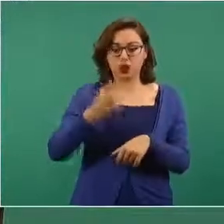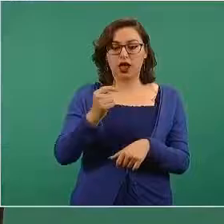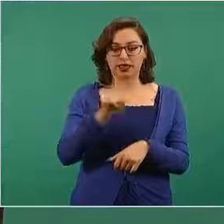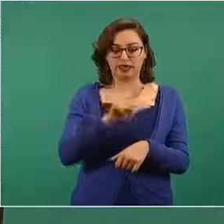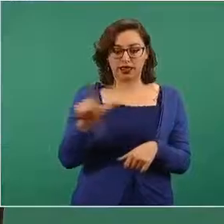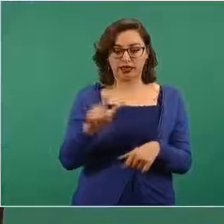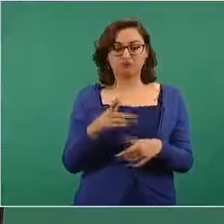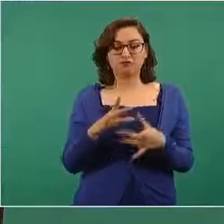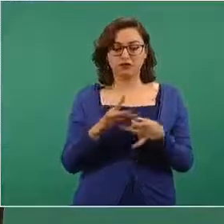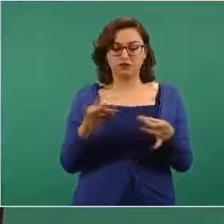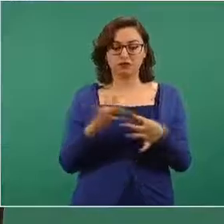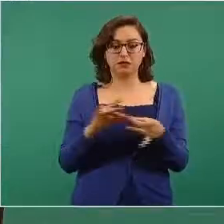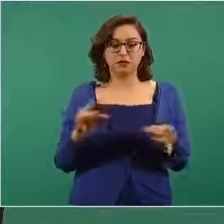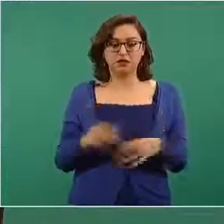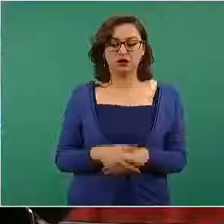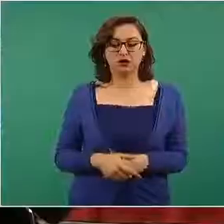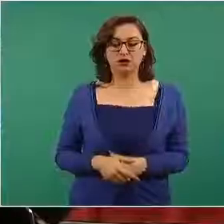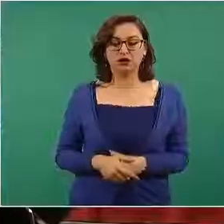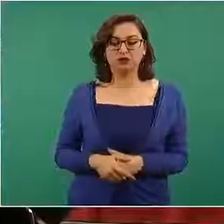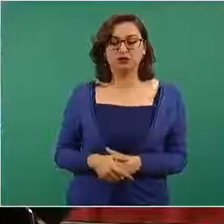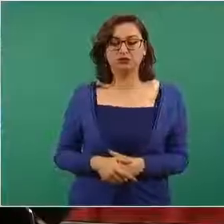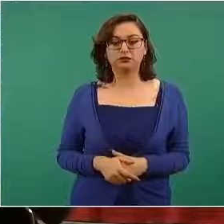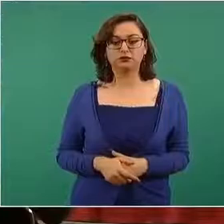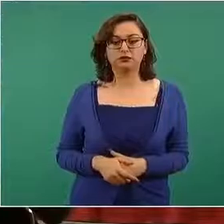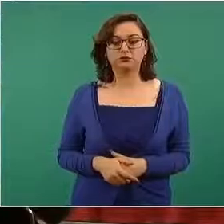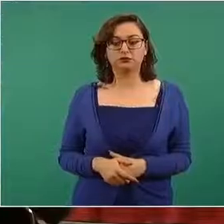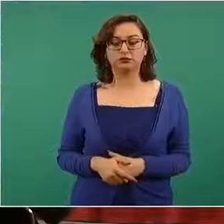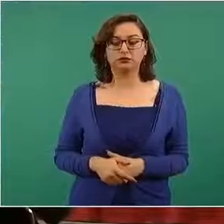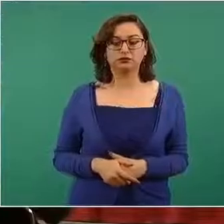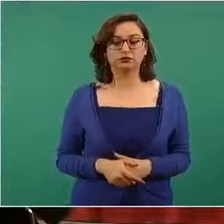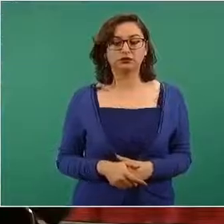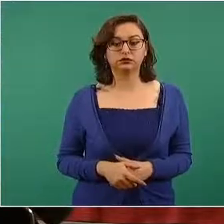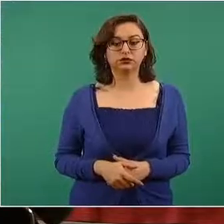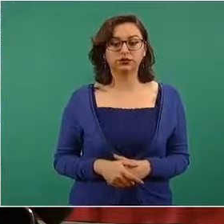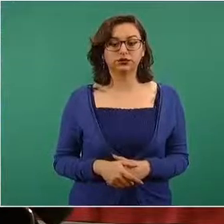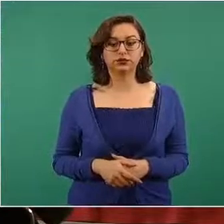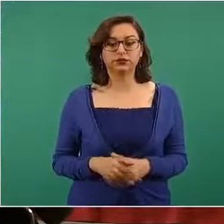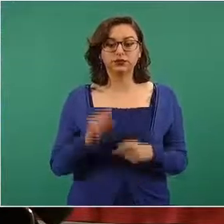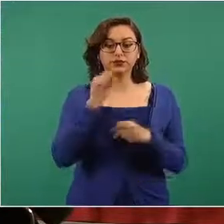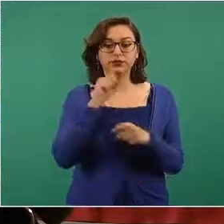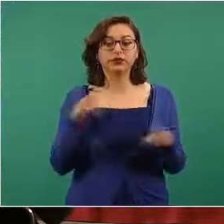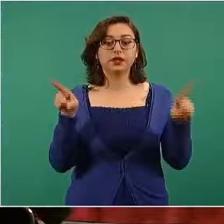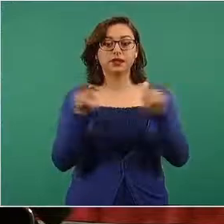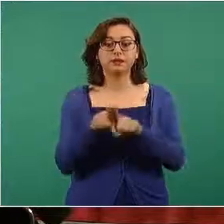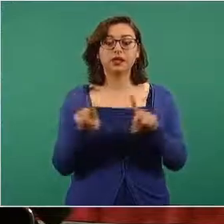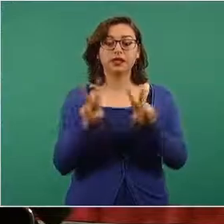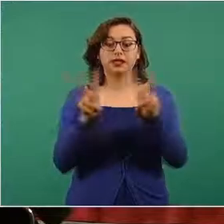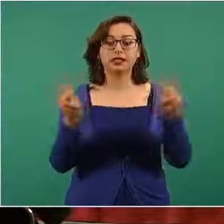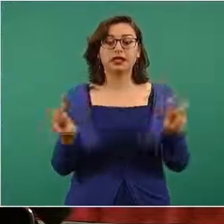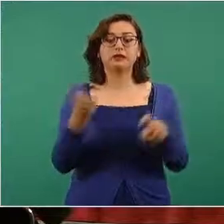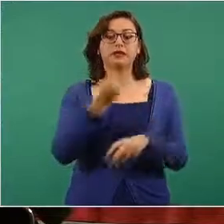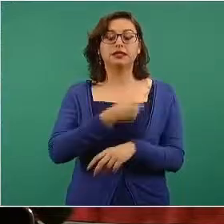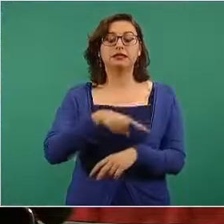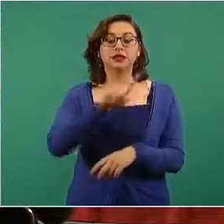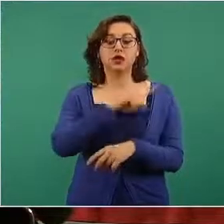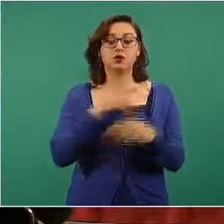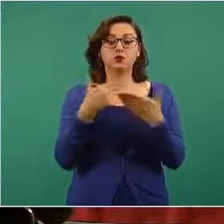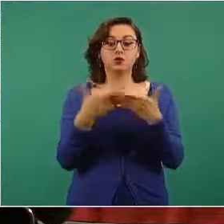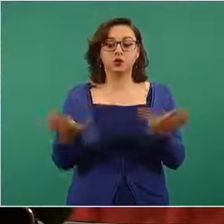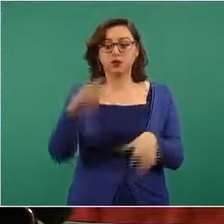hay un artículo más de carácter científico, más técnico, publicado en la revista Salud Pública de México. La